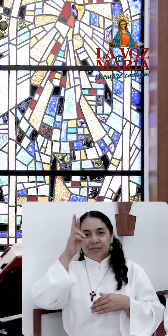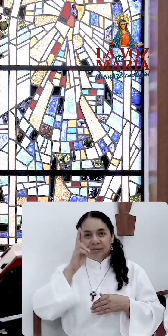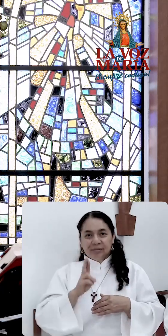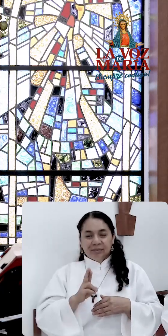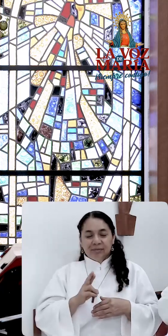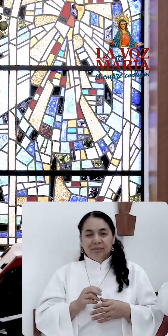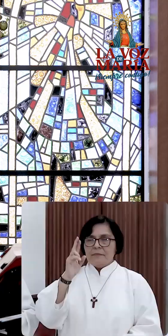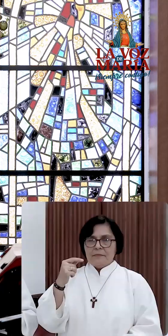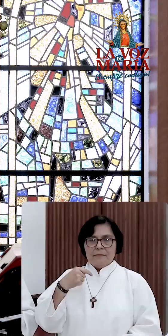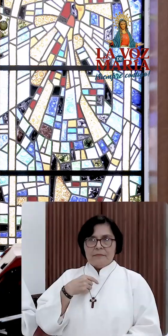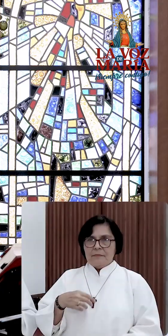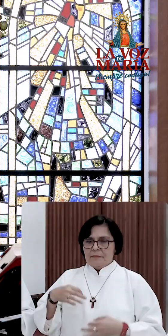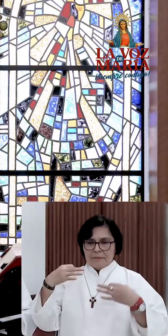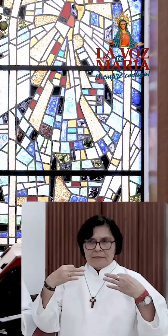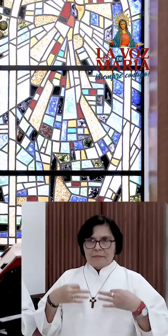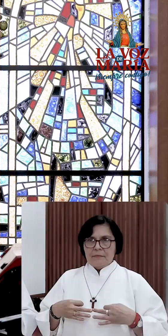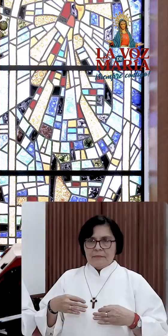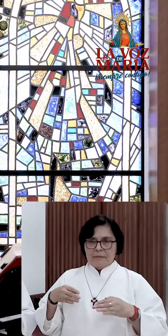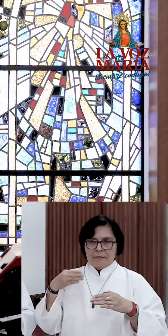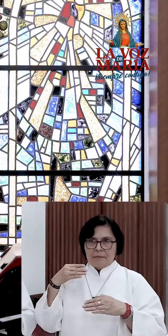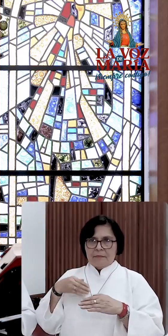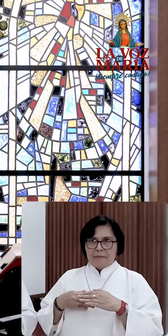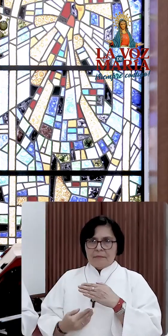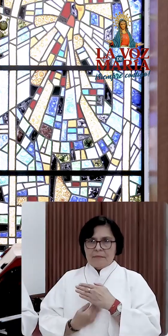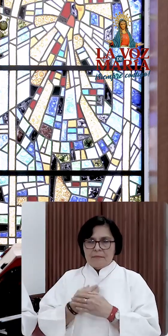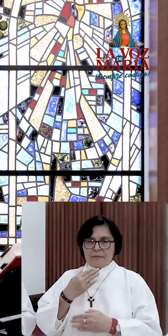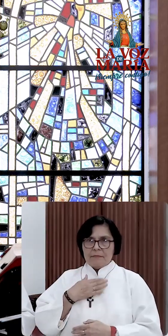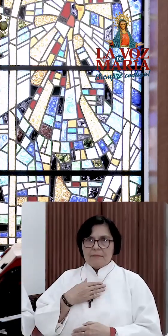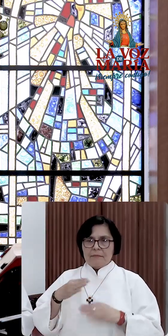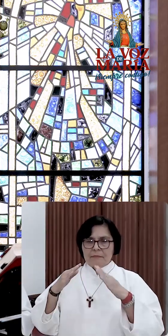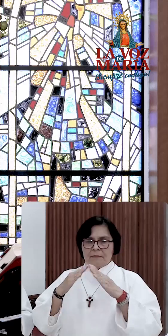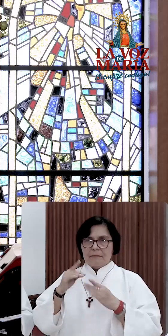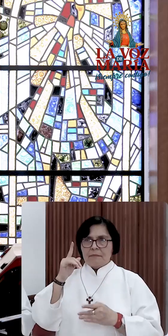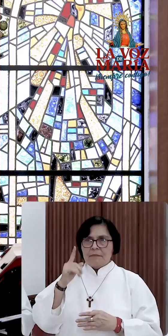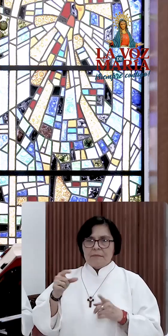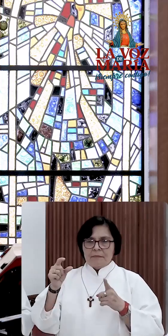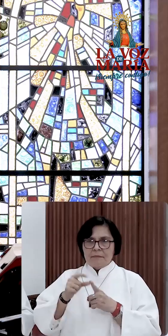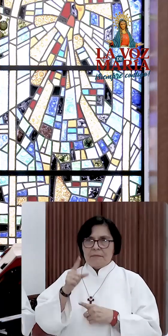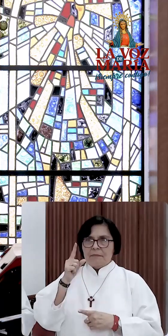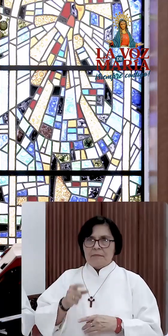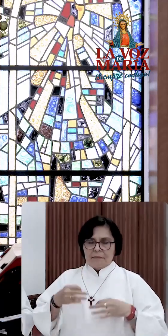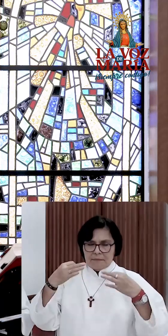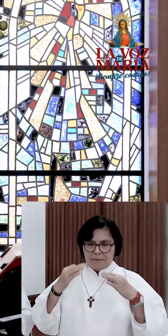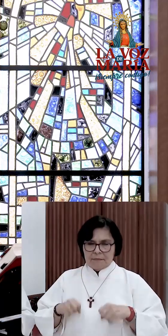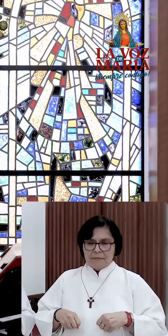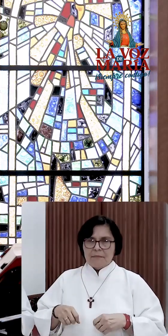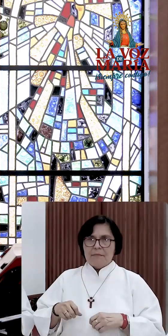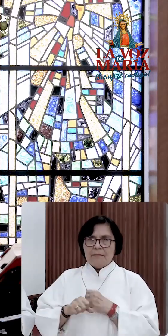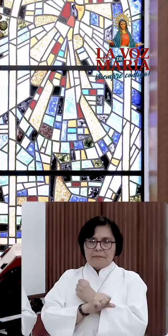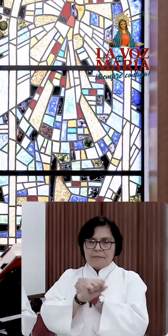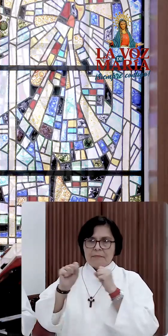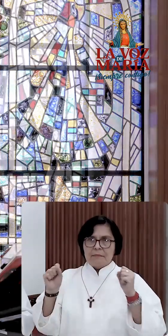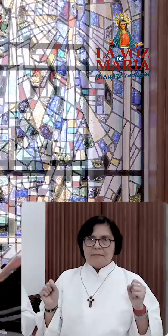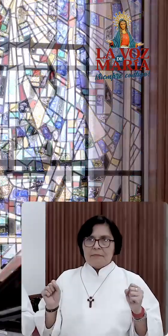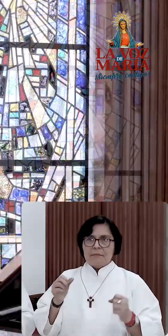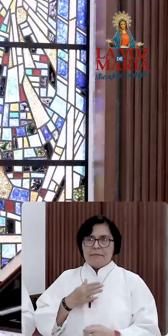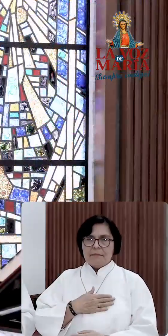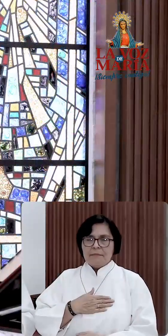Señor. Señor, no soy digno de que entres en mi casa, pero una palabra tuya bastará para